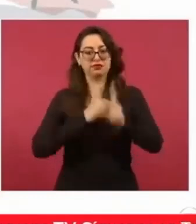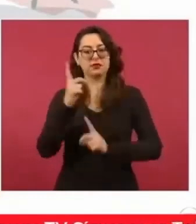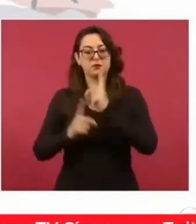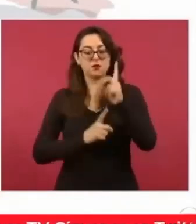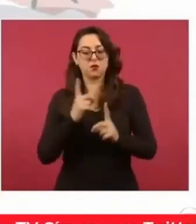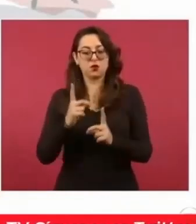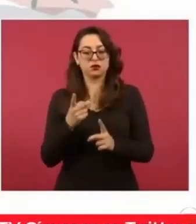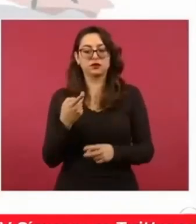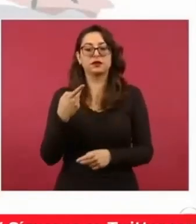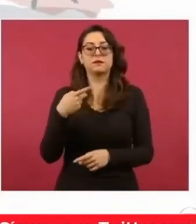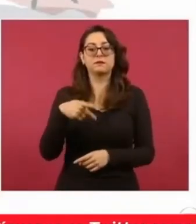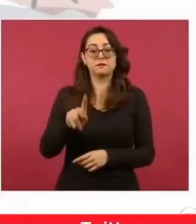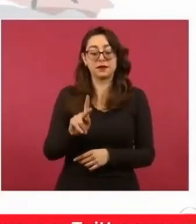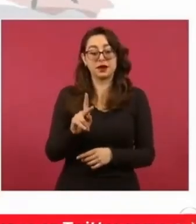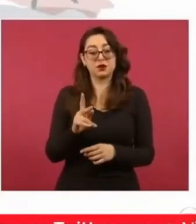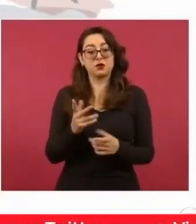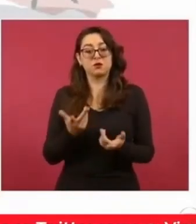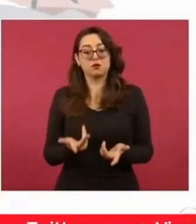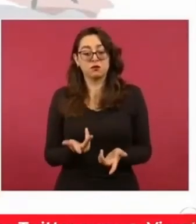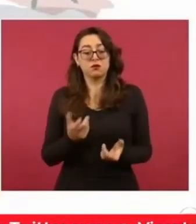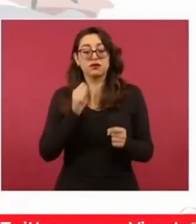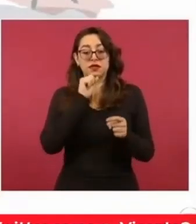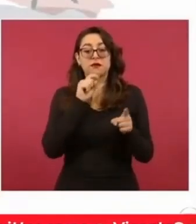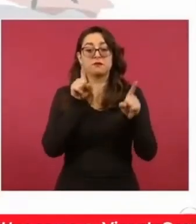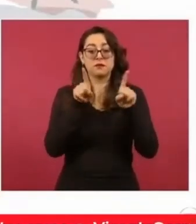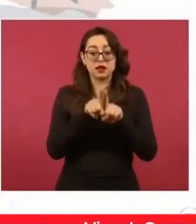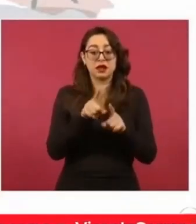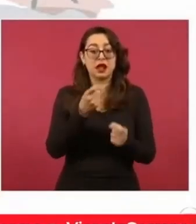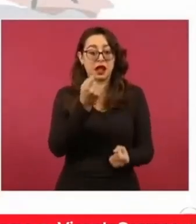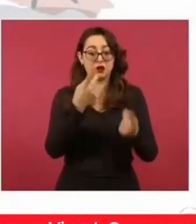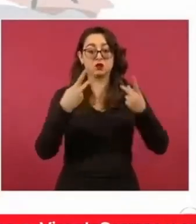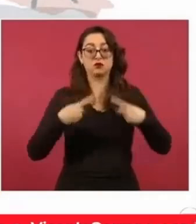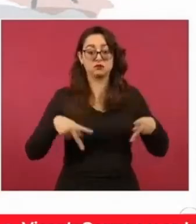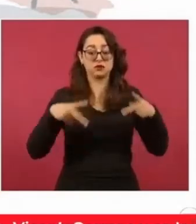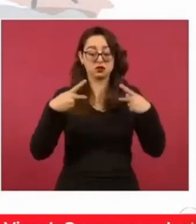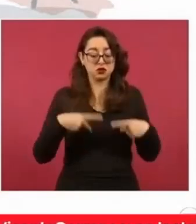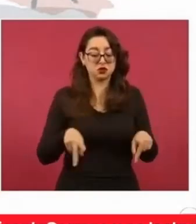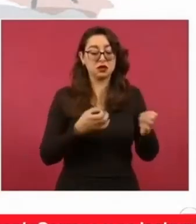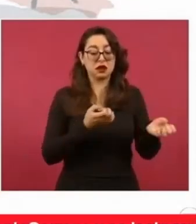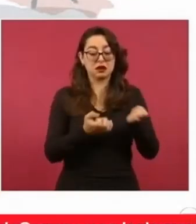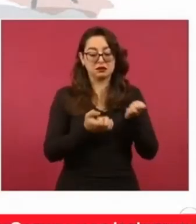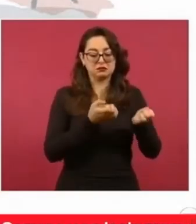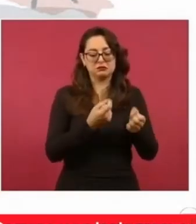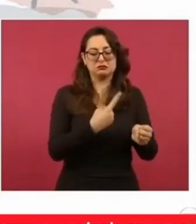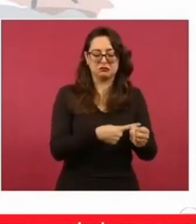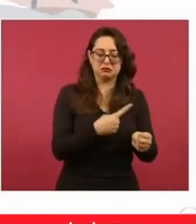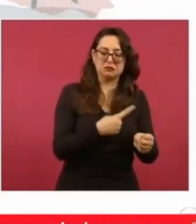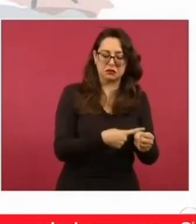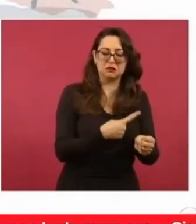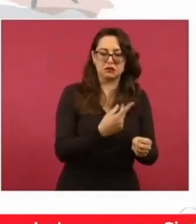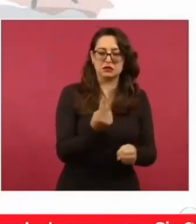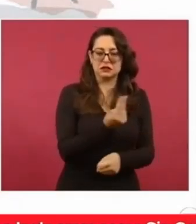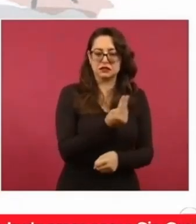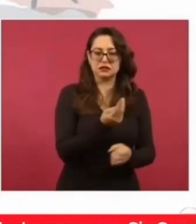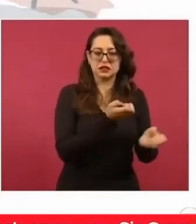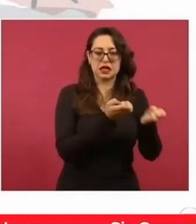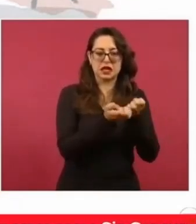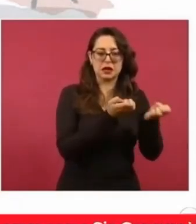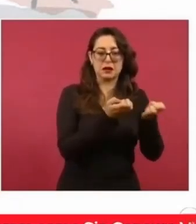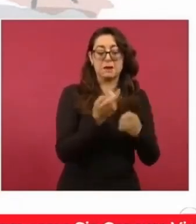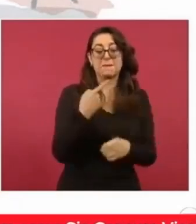es el 65% de la gente hace deportes en espacios públicos, un 21% en espacios privados y